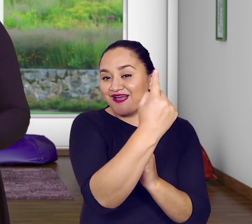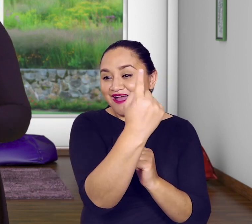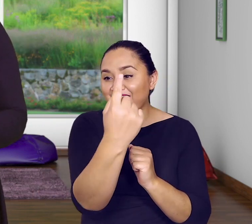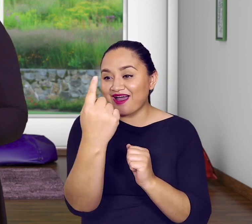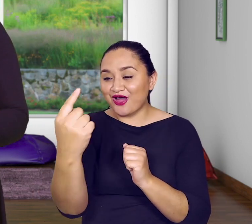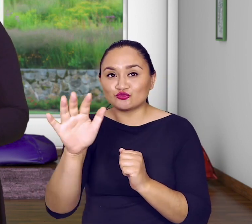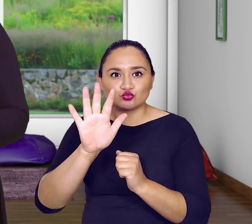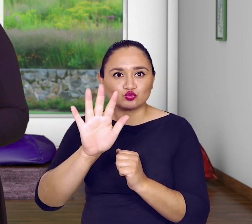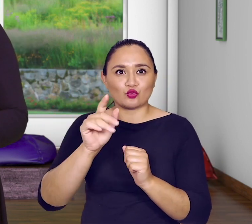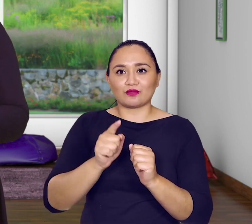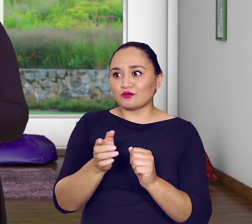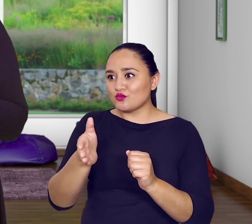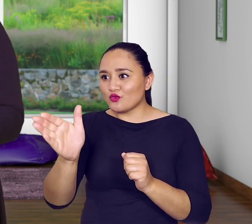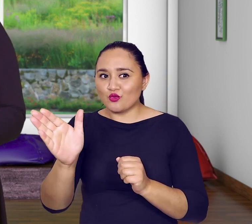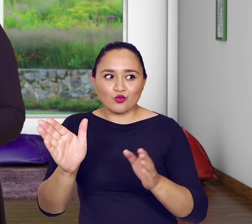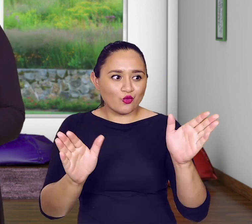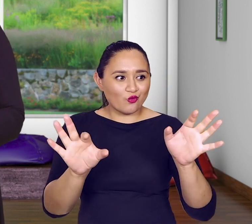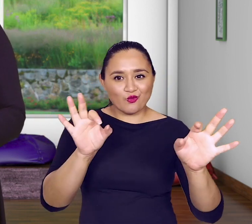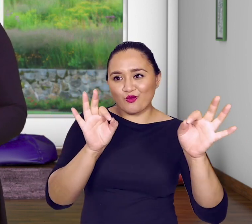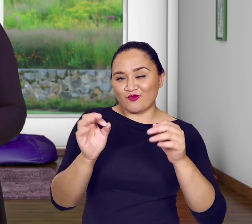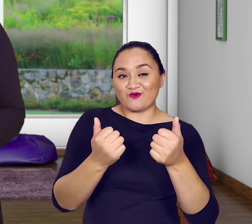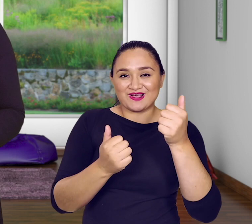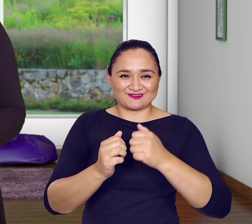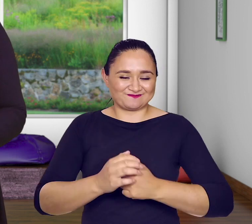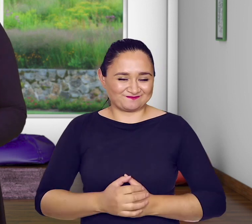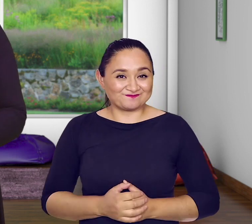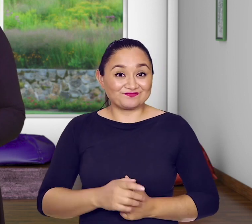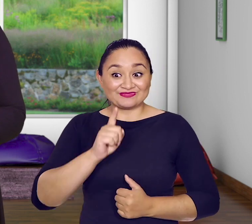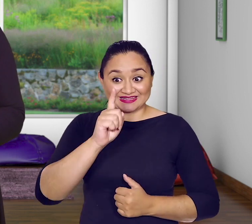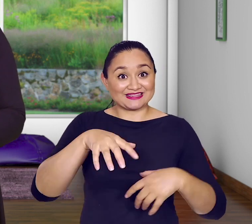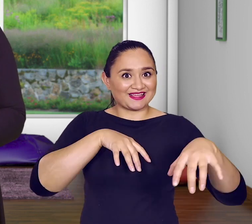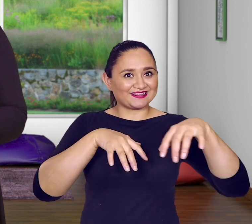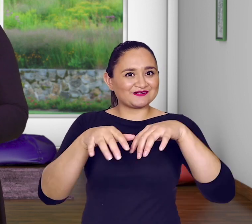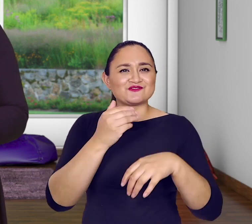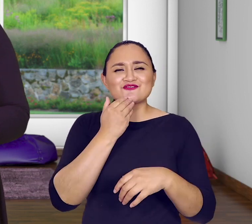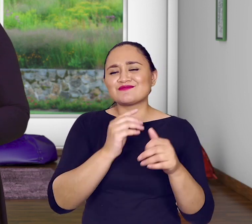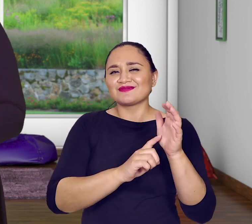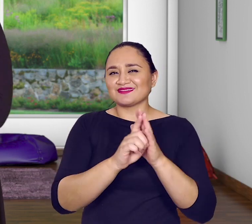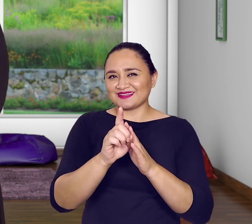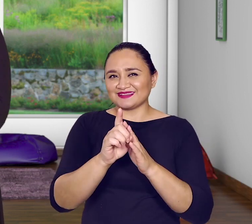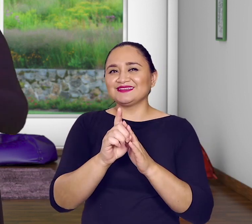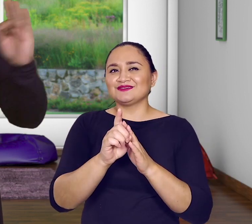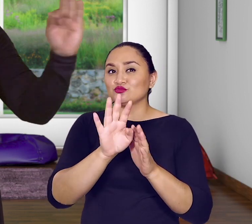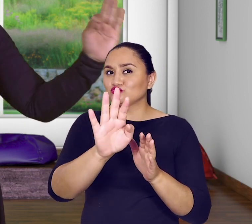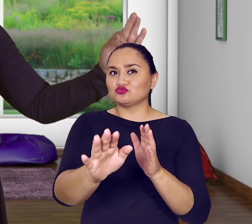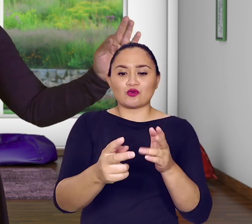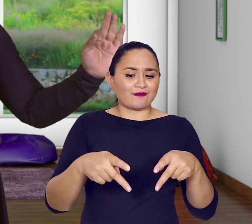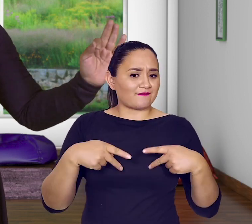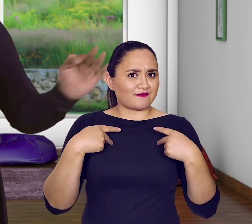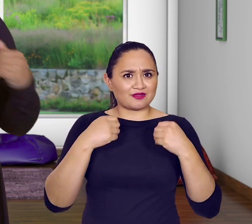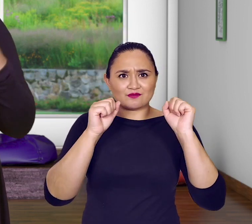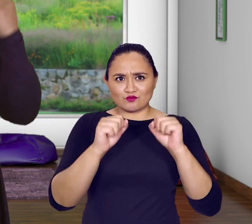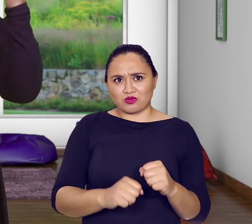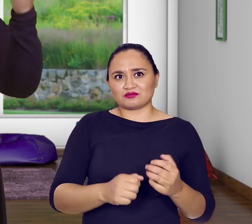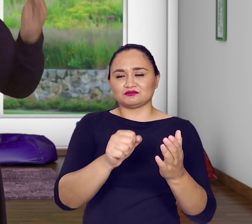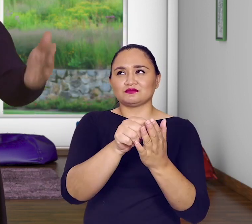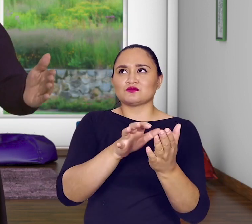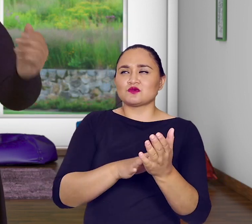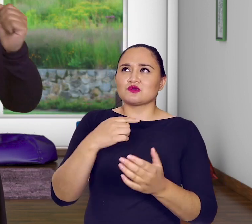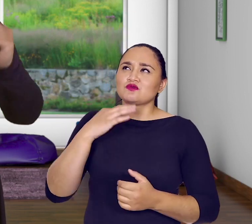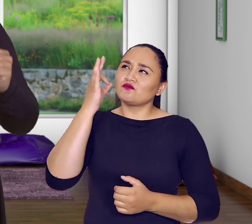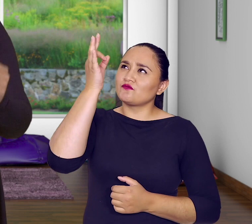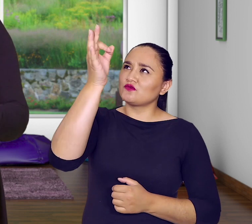determinan una tendencia en la persona esta actividad la puedes desarrollar a lo largo de la vida con